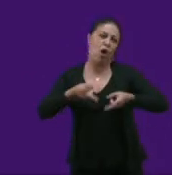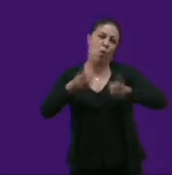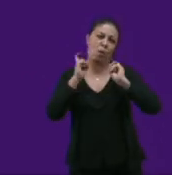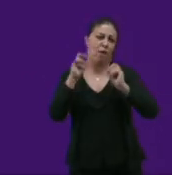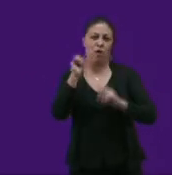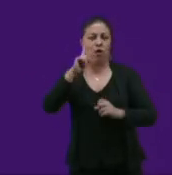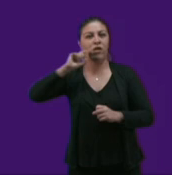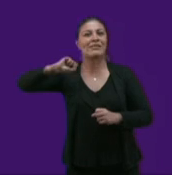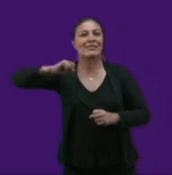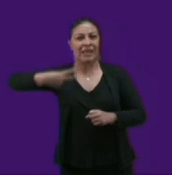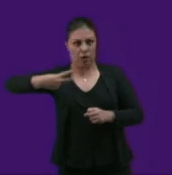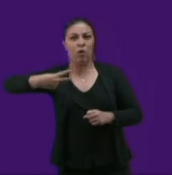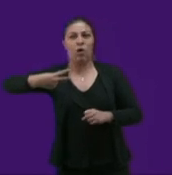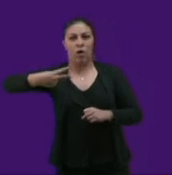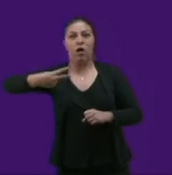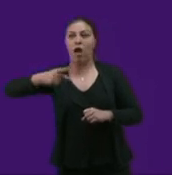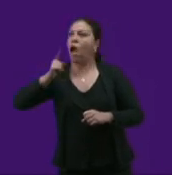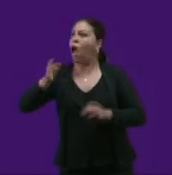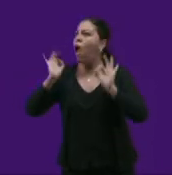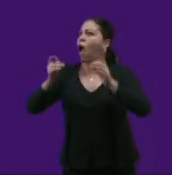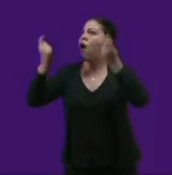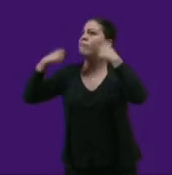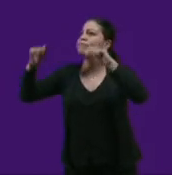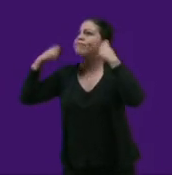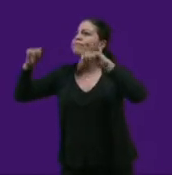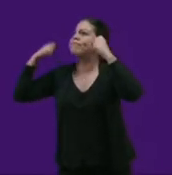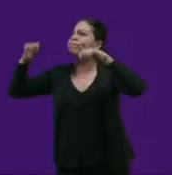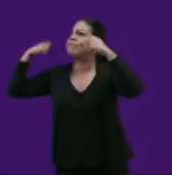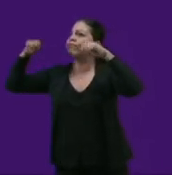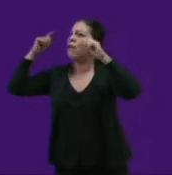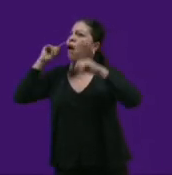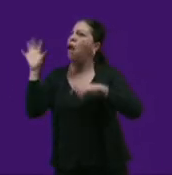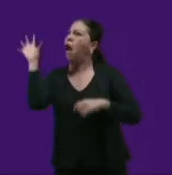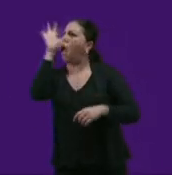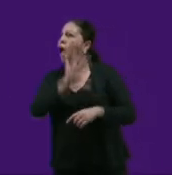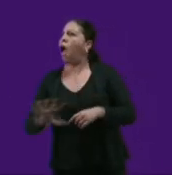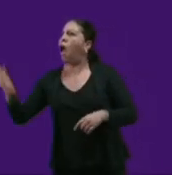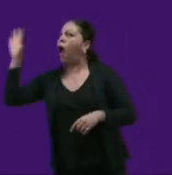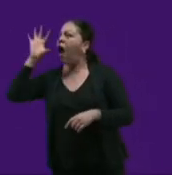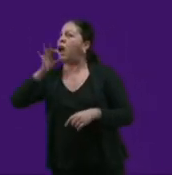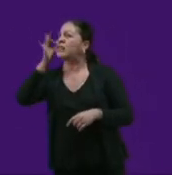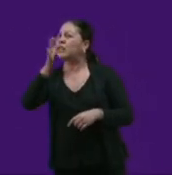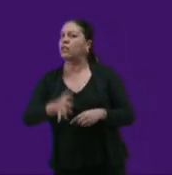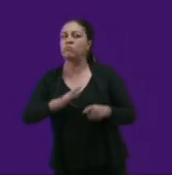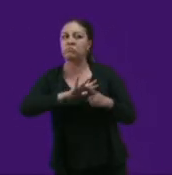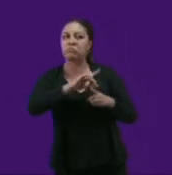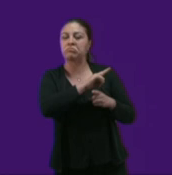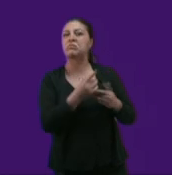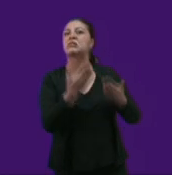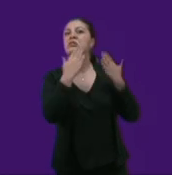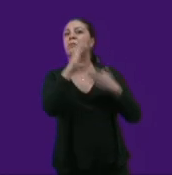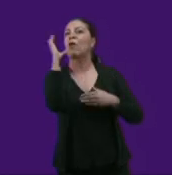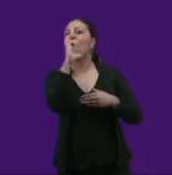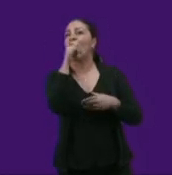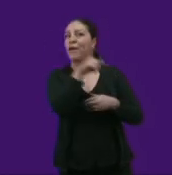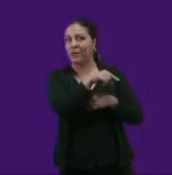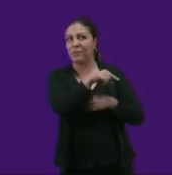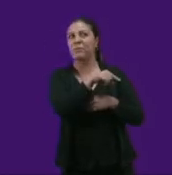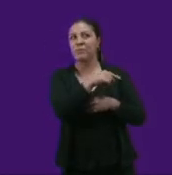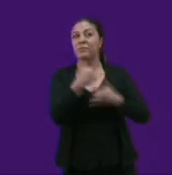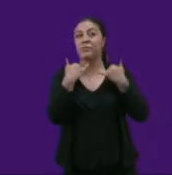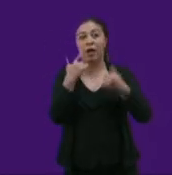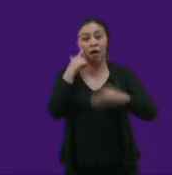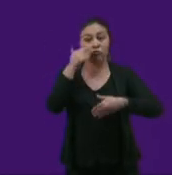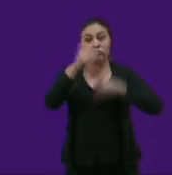tenía aún más valor que en el primer mundo. Entonces estaba convencido que iba a funcionar muy bien. Y bueno, fue así. Obviamente luego fuimos